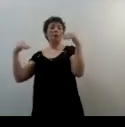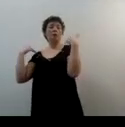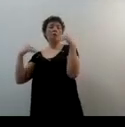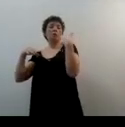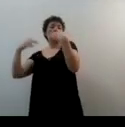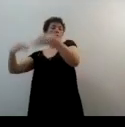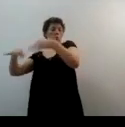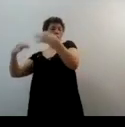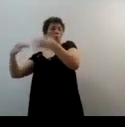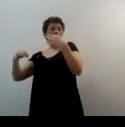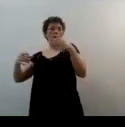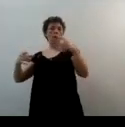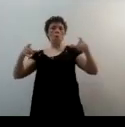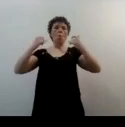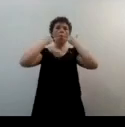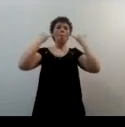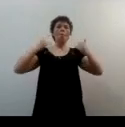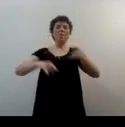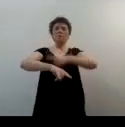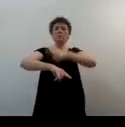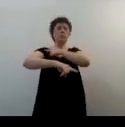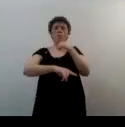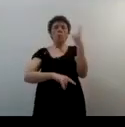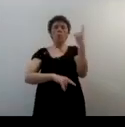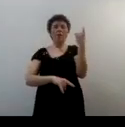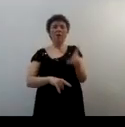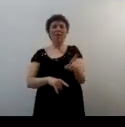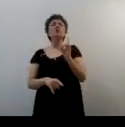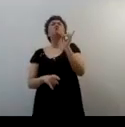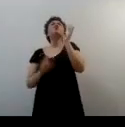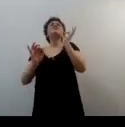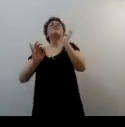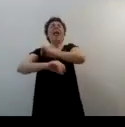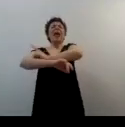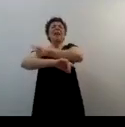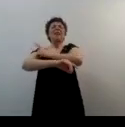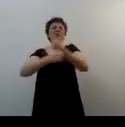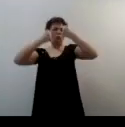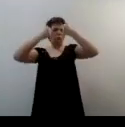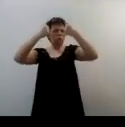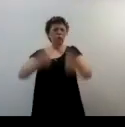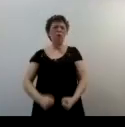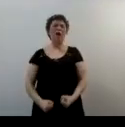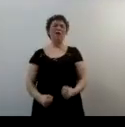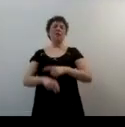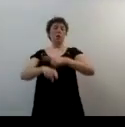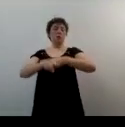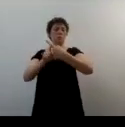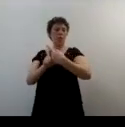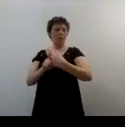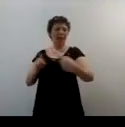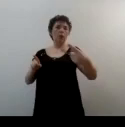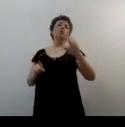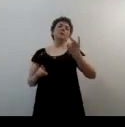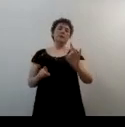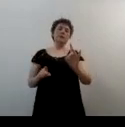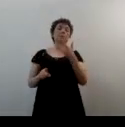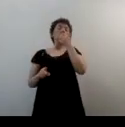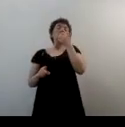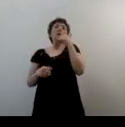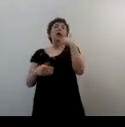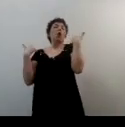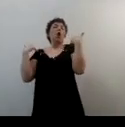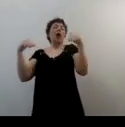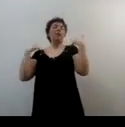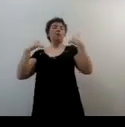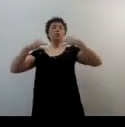sea, sobre todo es para ejercicios intensos y cuando se va a hacer un tiempo. Pero vamos, que aunque uno va a hacer algo muy, muy